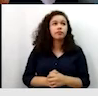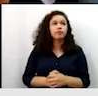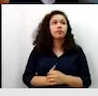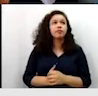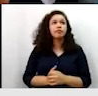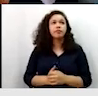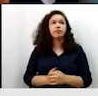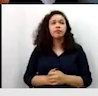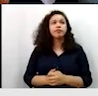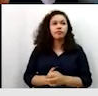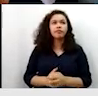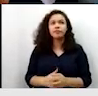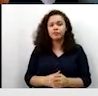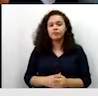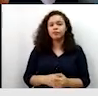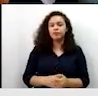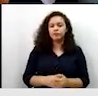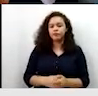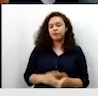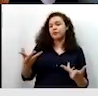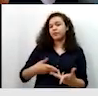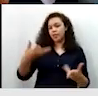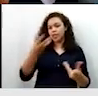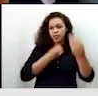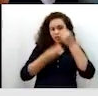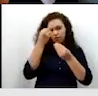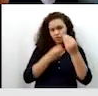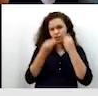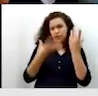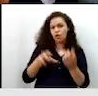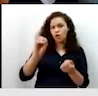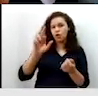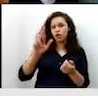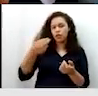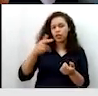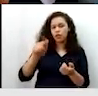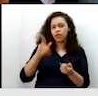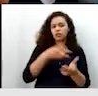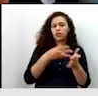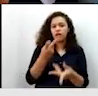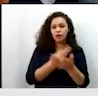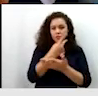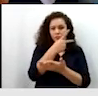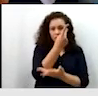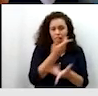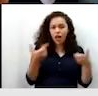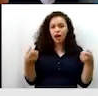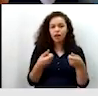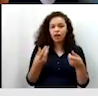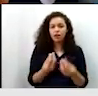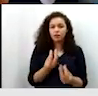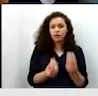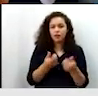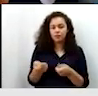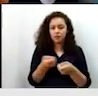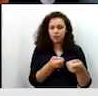Tipos de residuos, pues los orgánicos, que es todo lo que viene de los restos de alimentos, jardinería, de la poda. Y los no